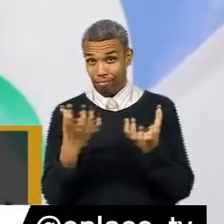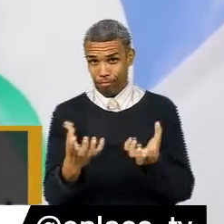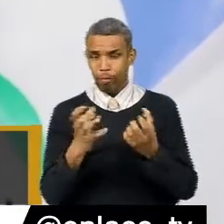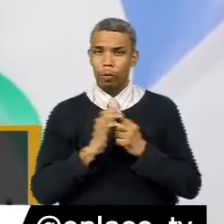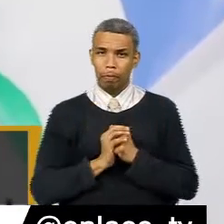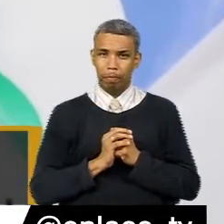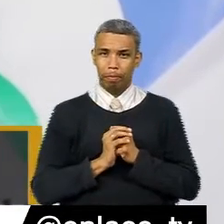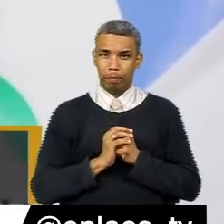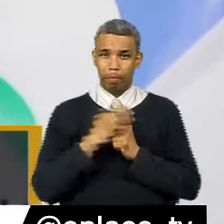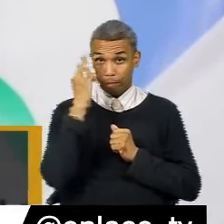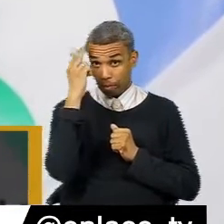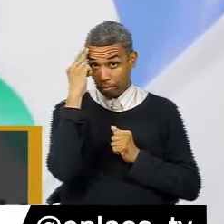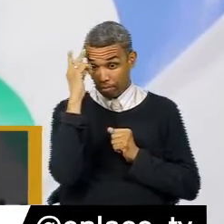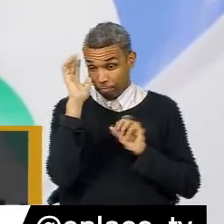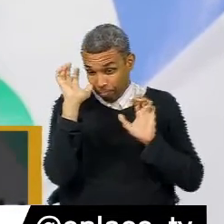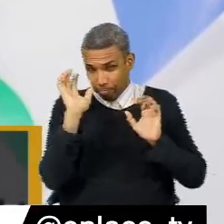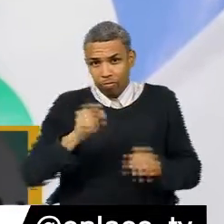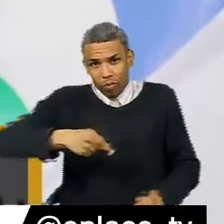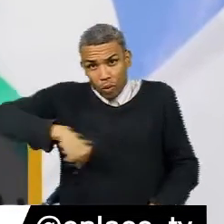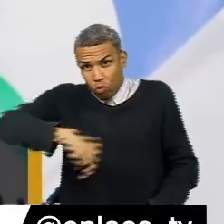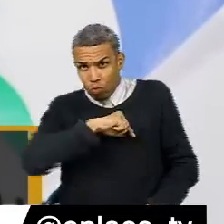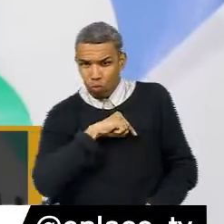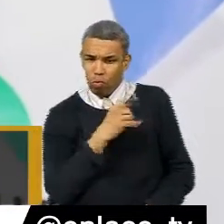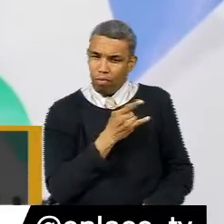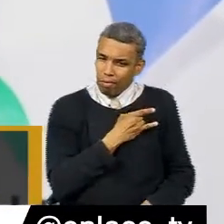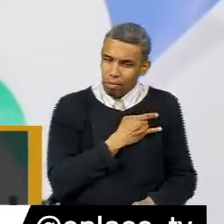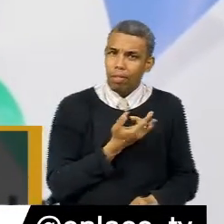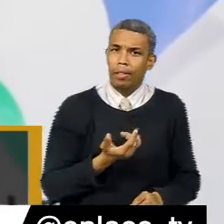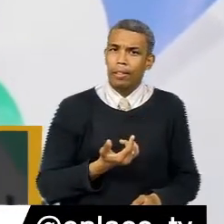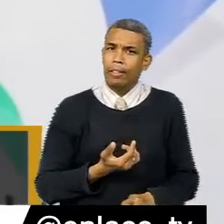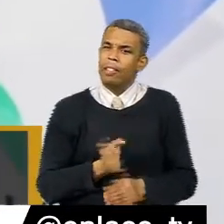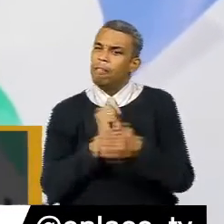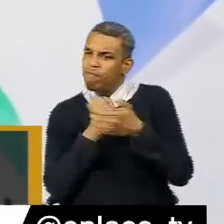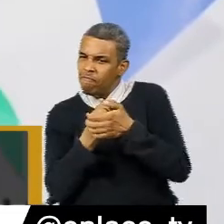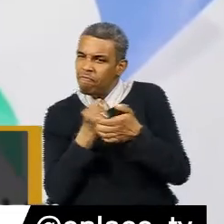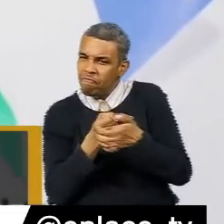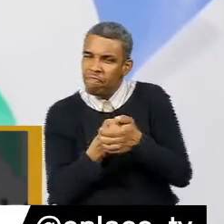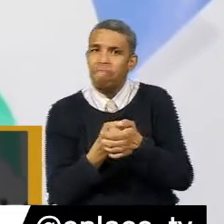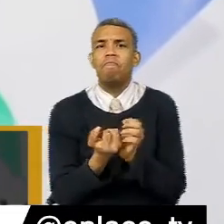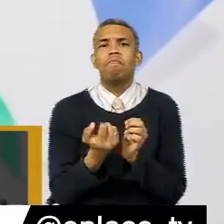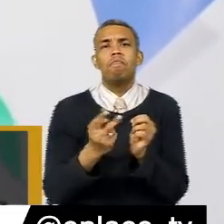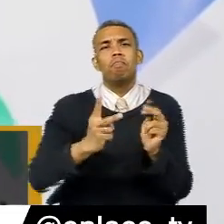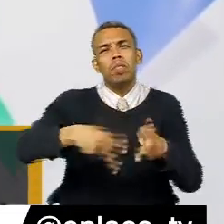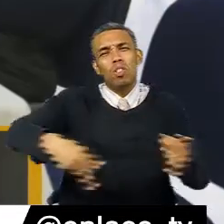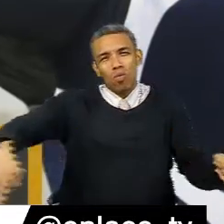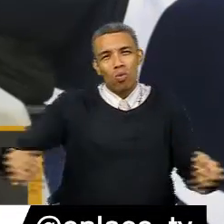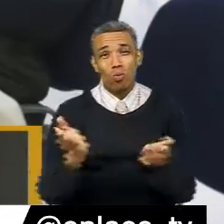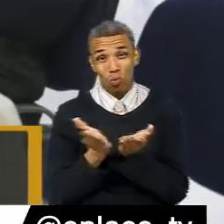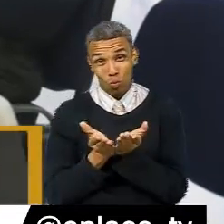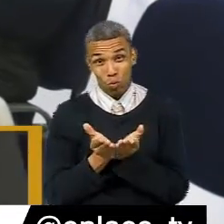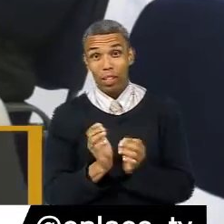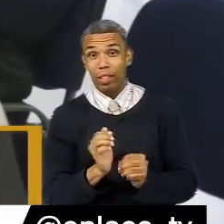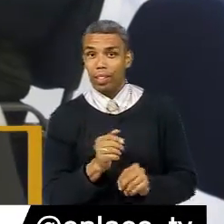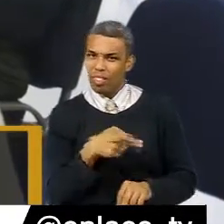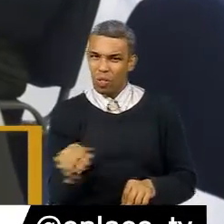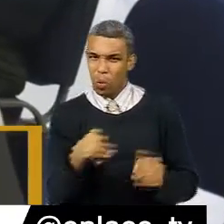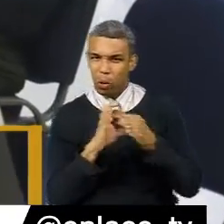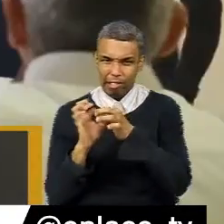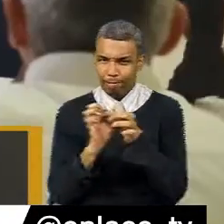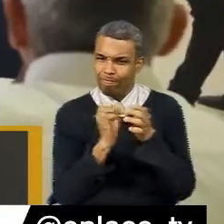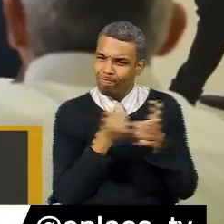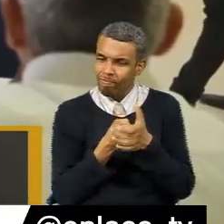Tenemos que promover y promocionar también a nuestras instituciones de educación media, a sus estudiantes y a ese talento que hay ahí. Distintas y muy